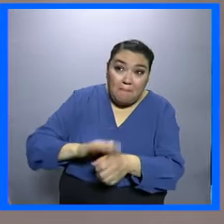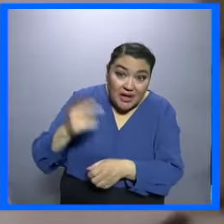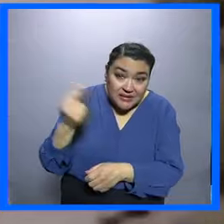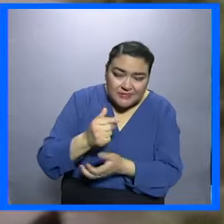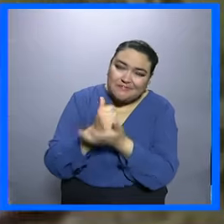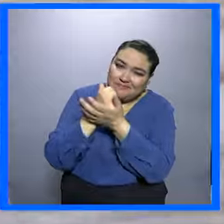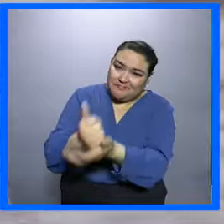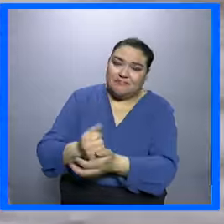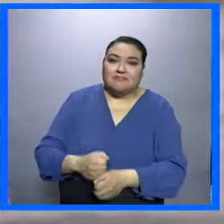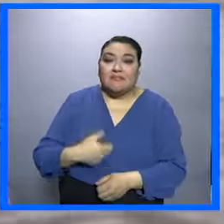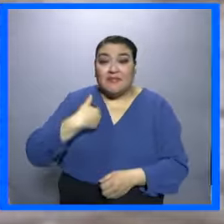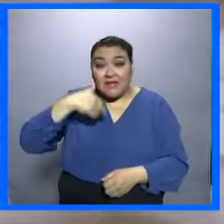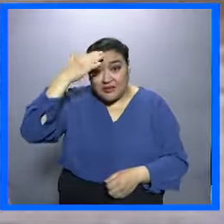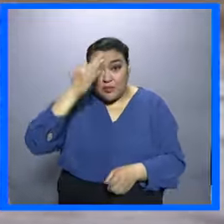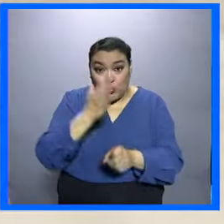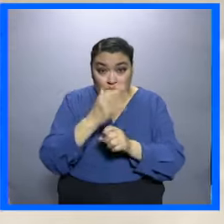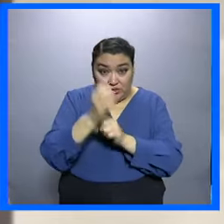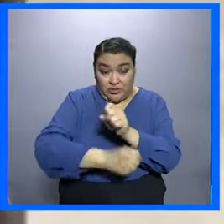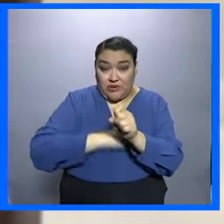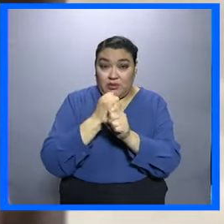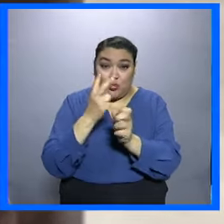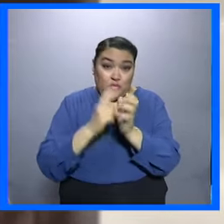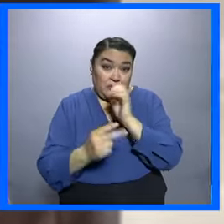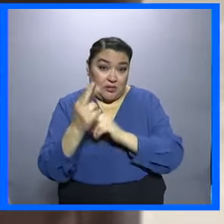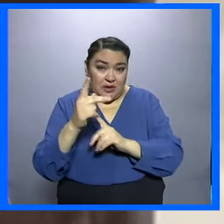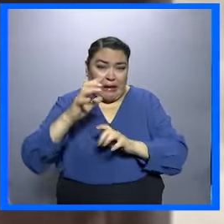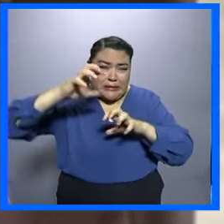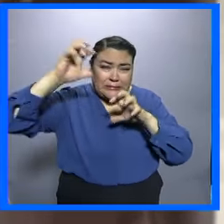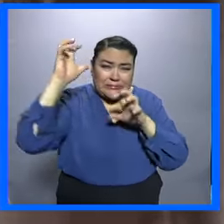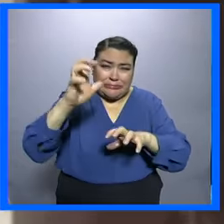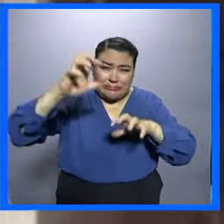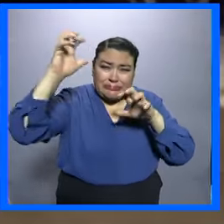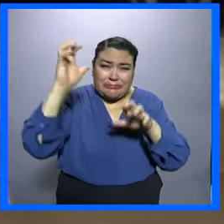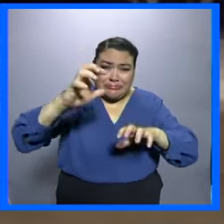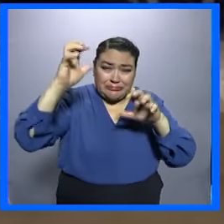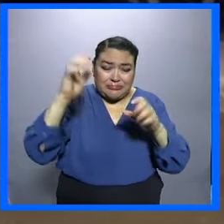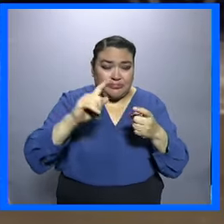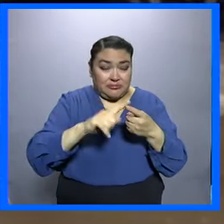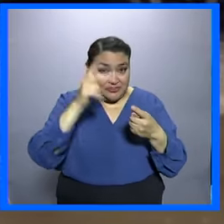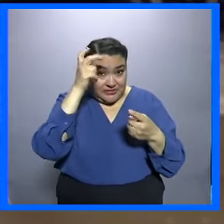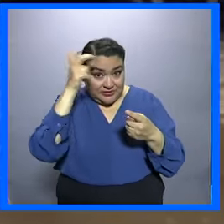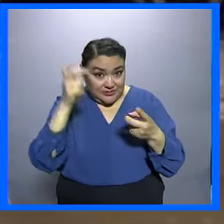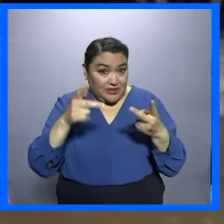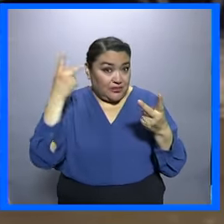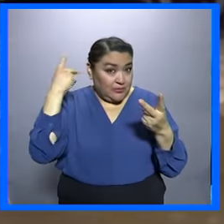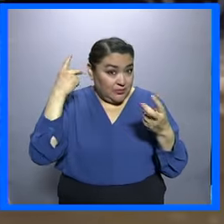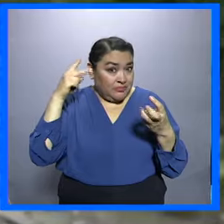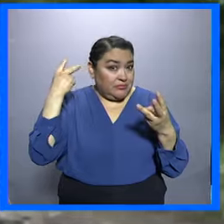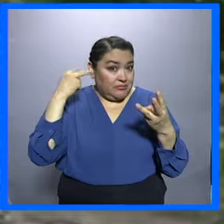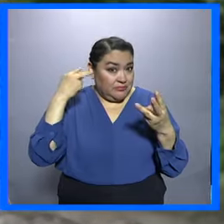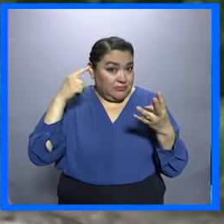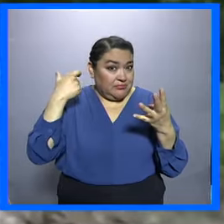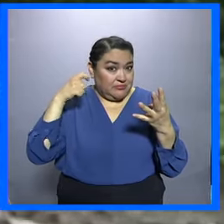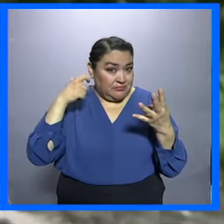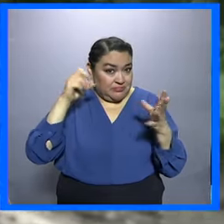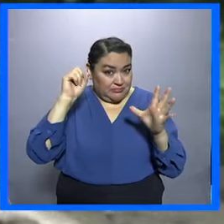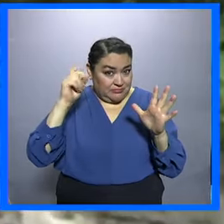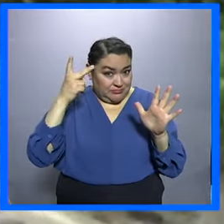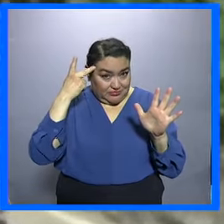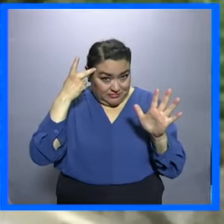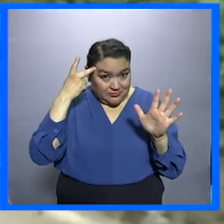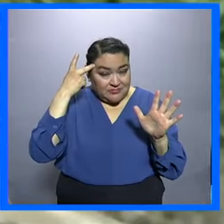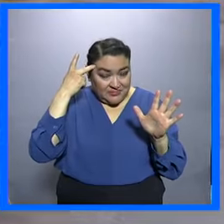La temporada de lluvias de este año fue especialmente agresiva con los estados de Hidalgo, Puebla, Veracruz, Querétaro, San Luis